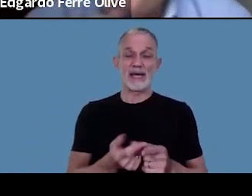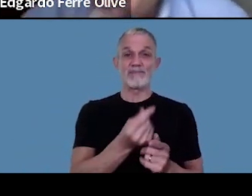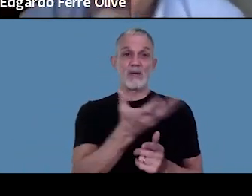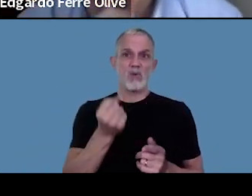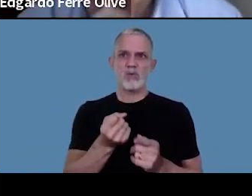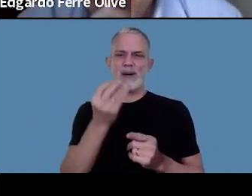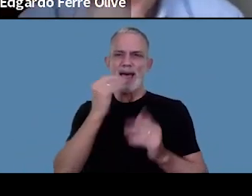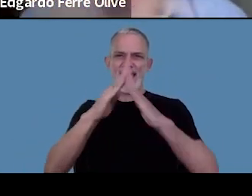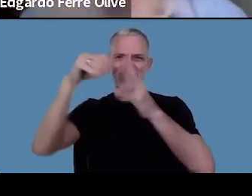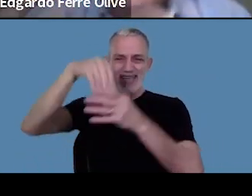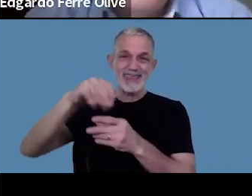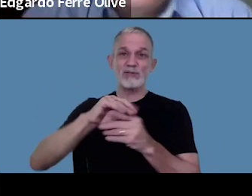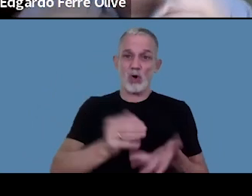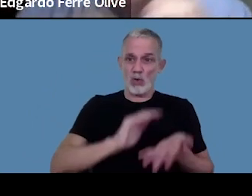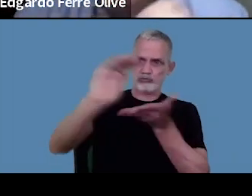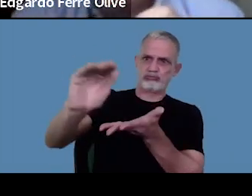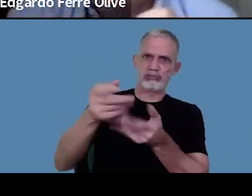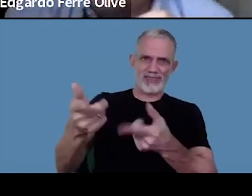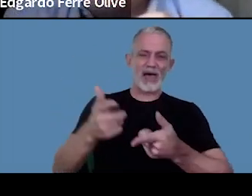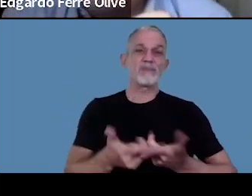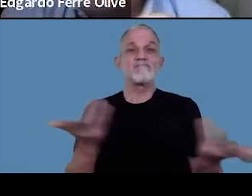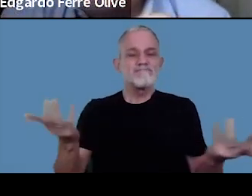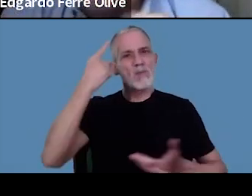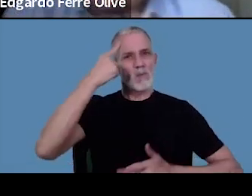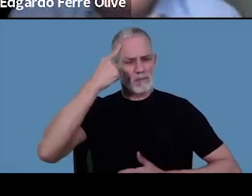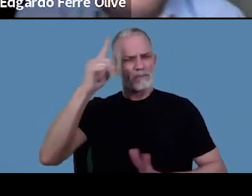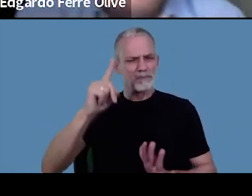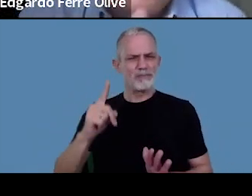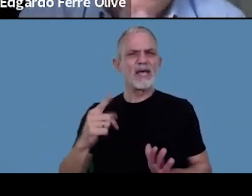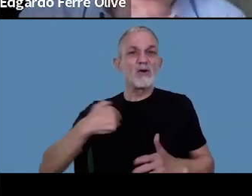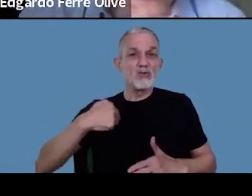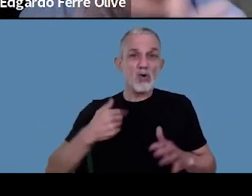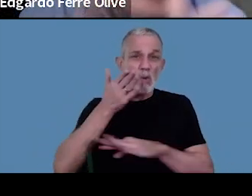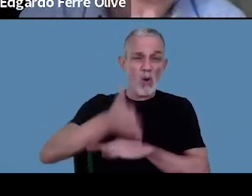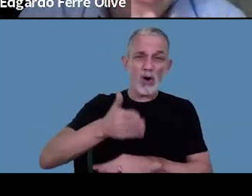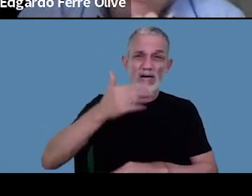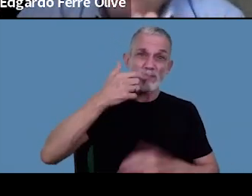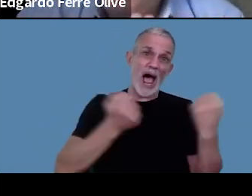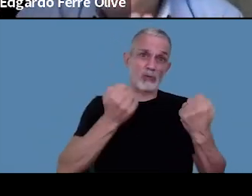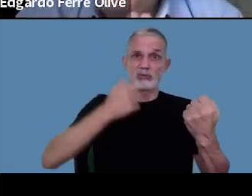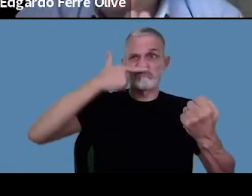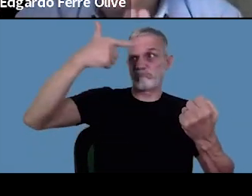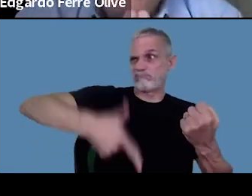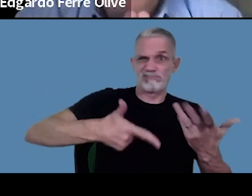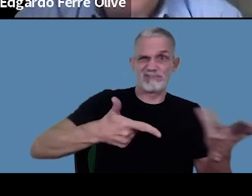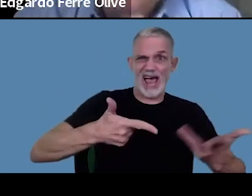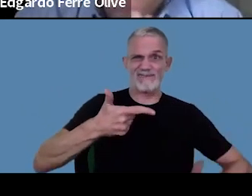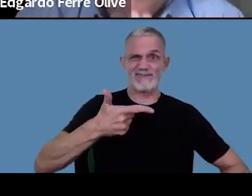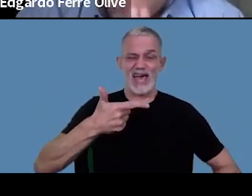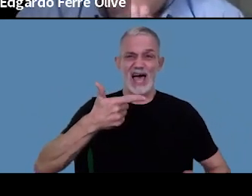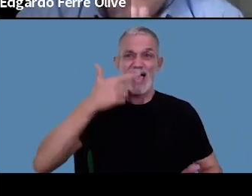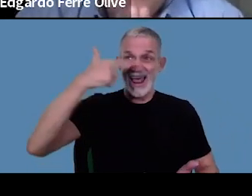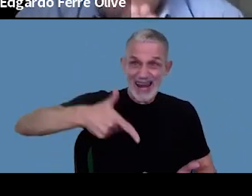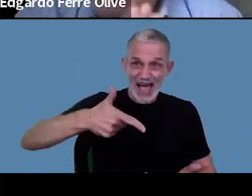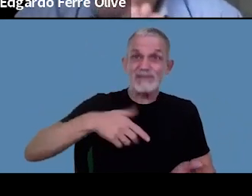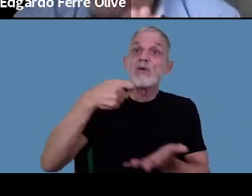inventario o entrega del producto. Entonces, moraleja, cuando yo voy a una estación de servicio y cargo combustible líquido, obviamente que estoy